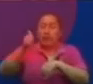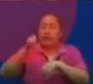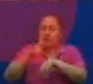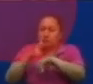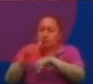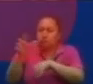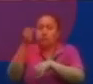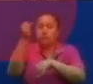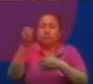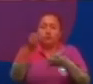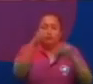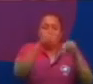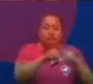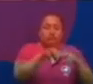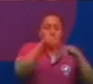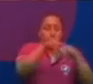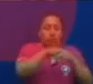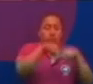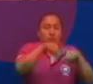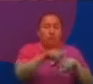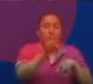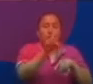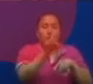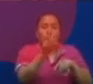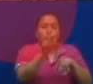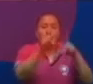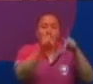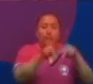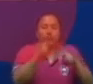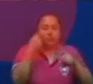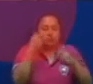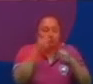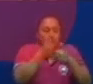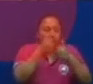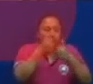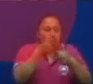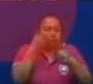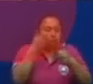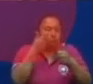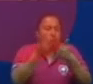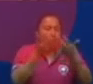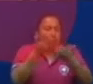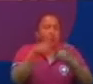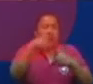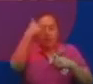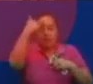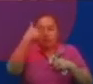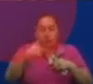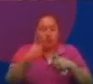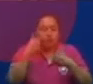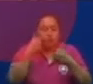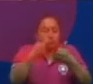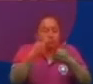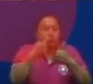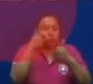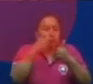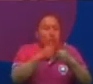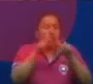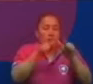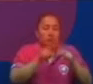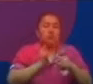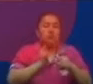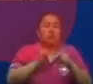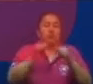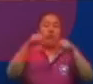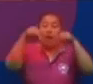ayer para un total de 12 personas en seguimiento responsable y cuidadoso.